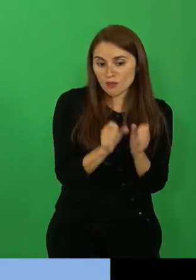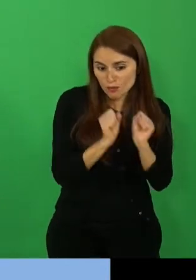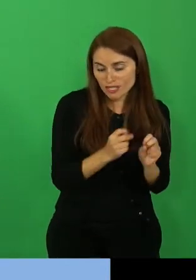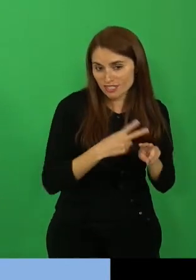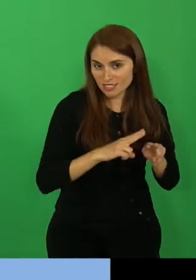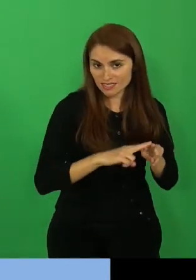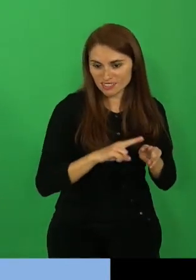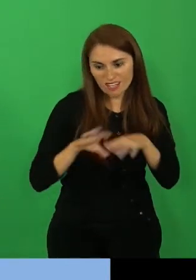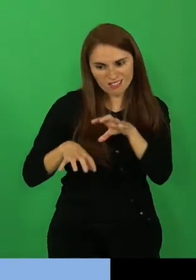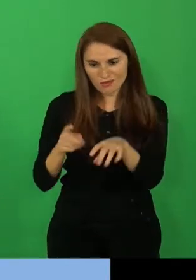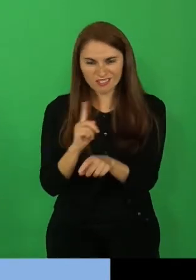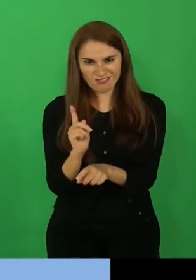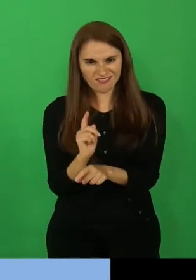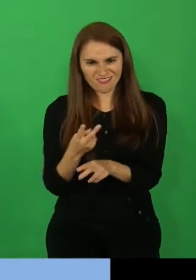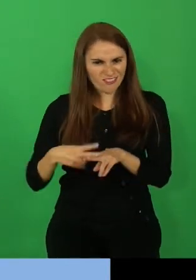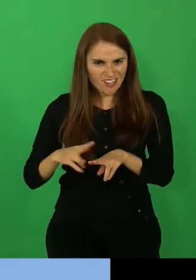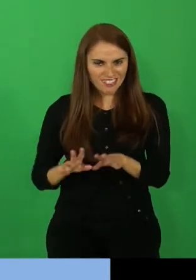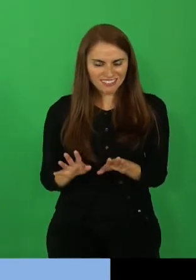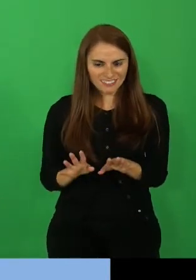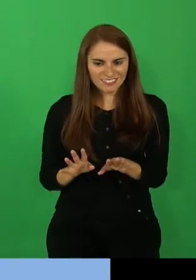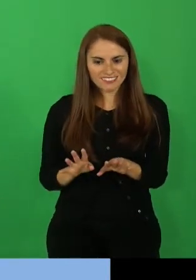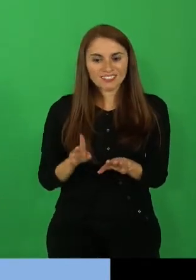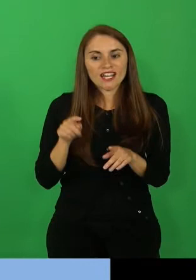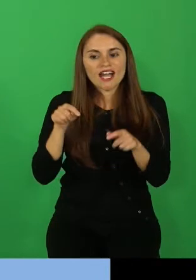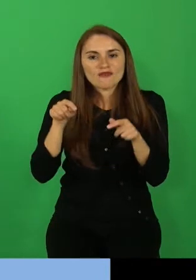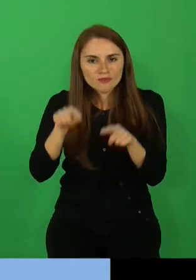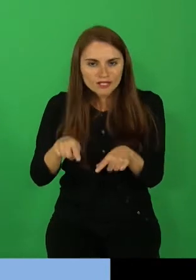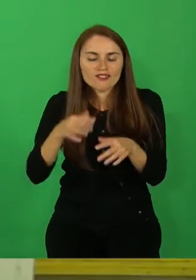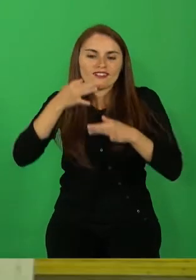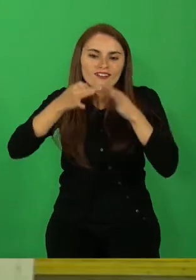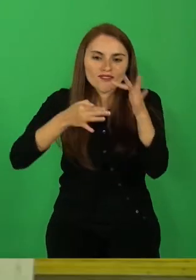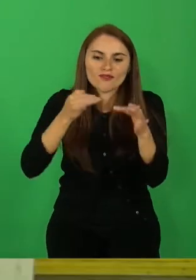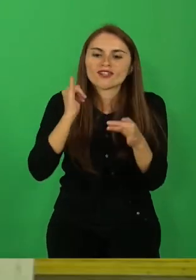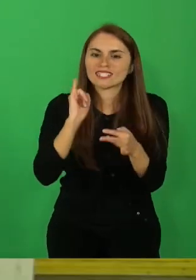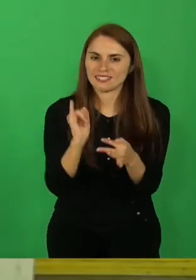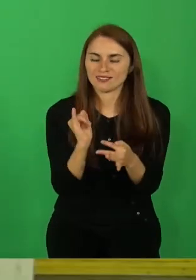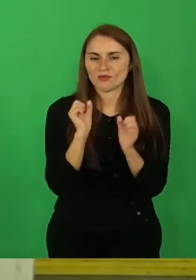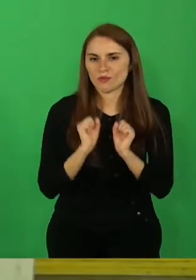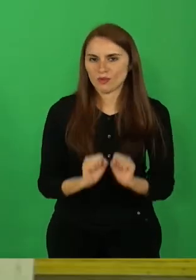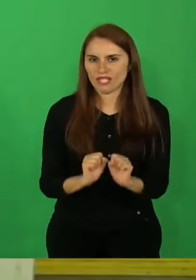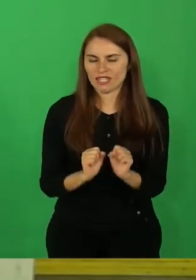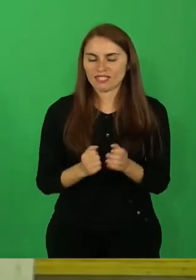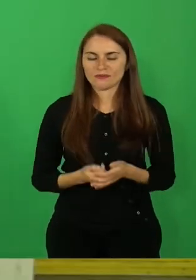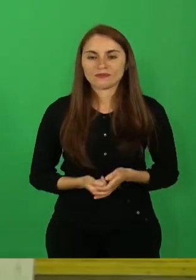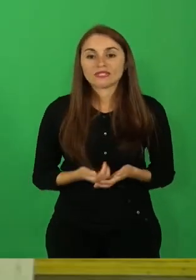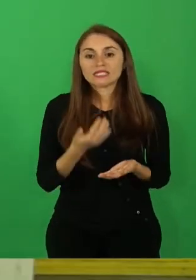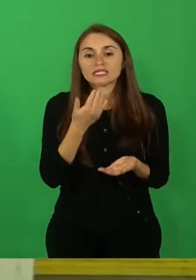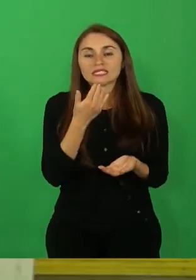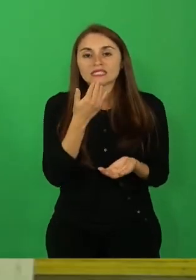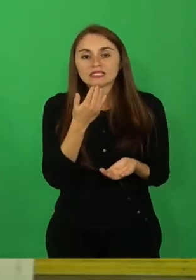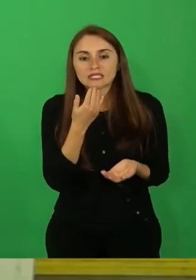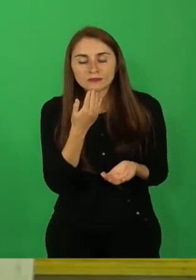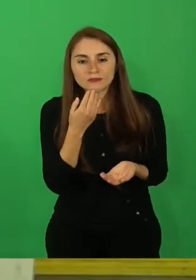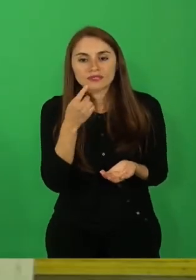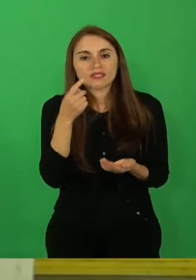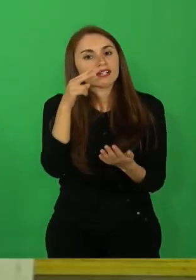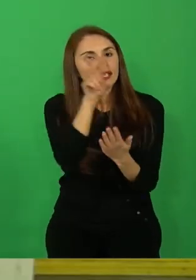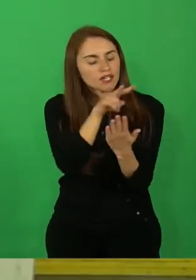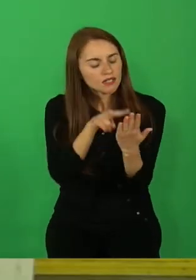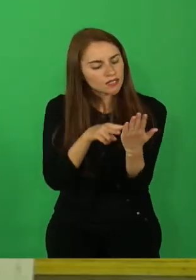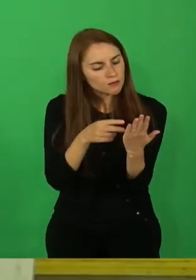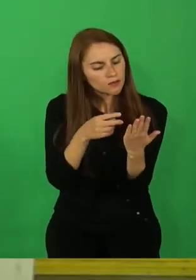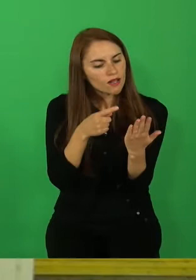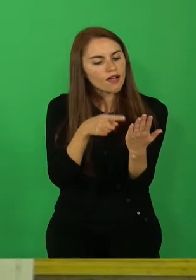en la vida real, lo pueden hacer en una fábula. Y finalmente siempre van a tener una moraleja o